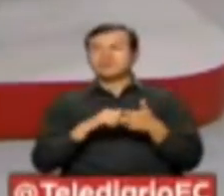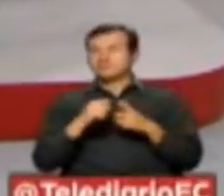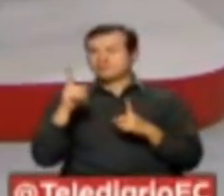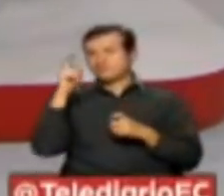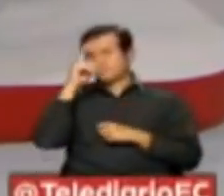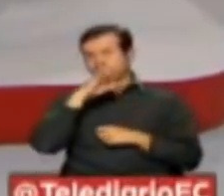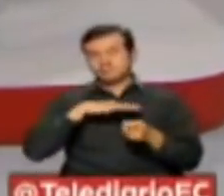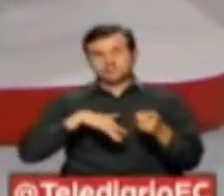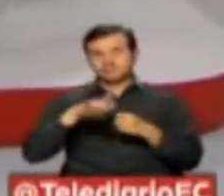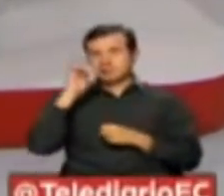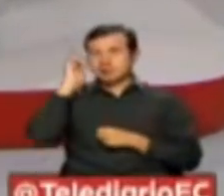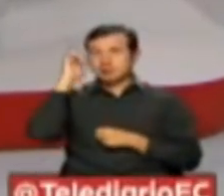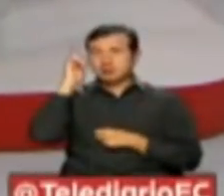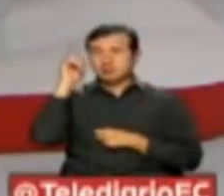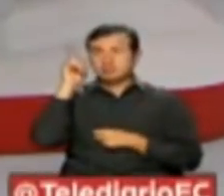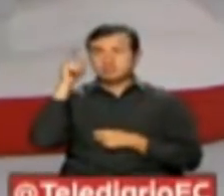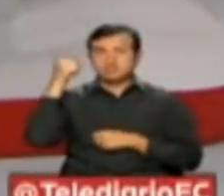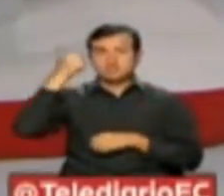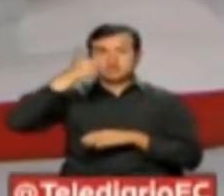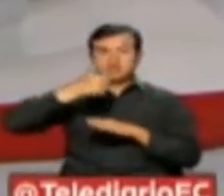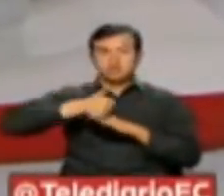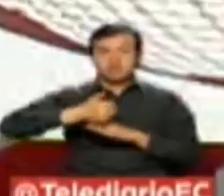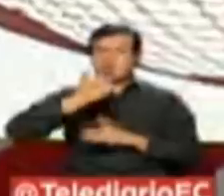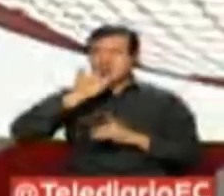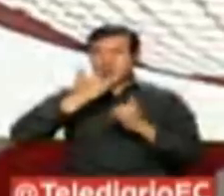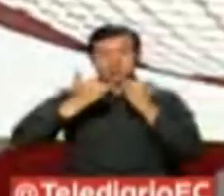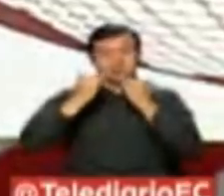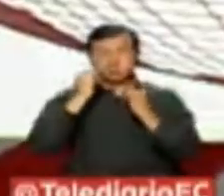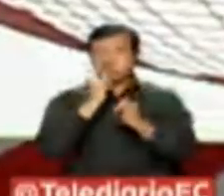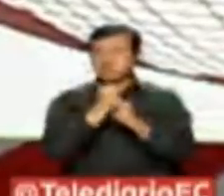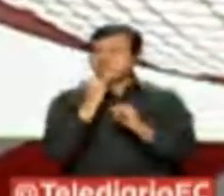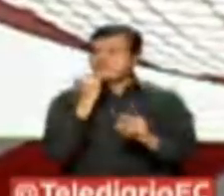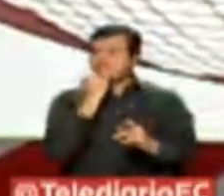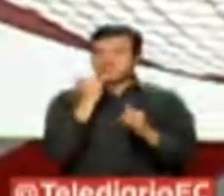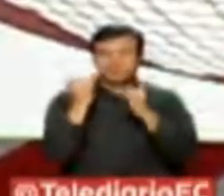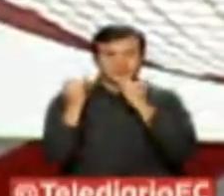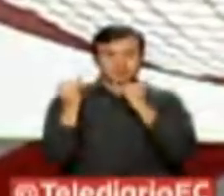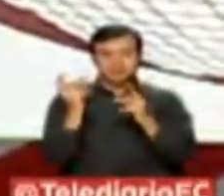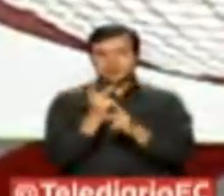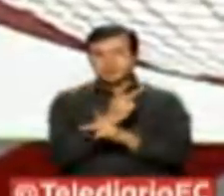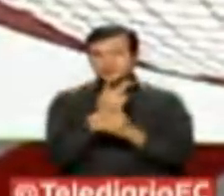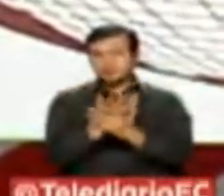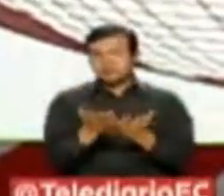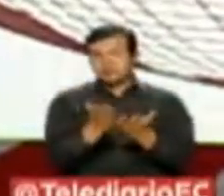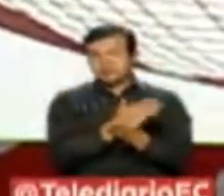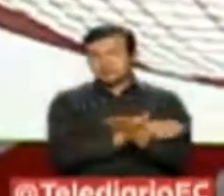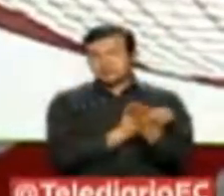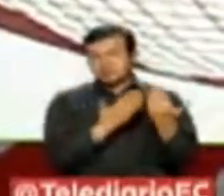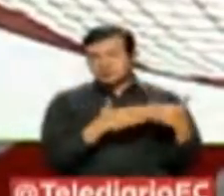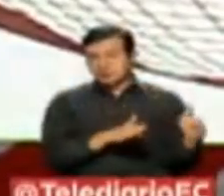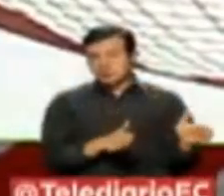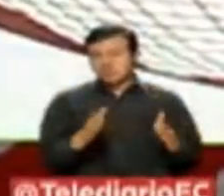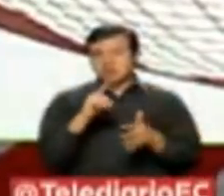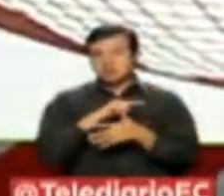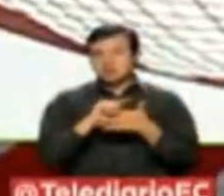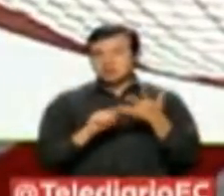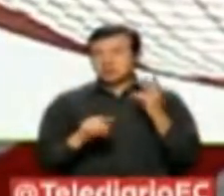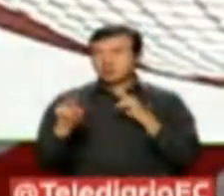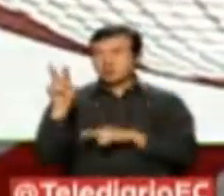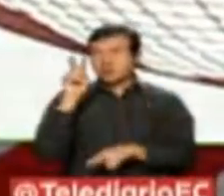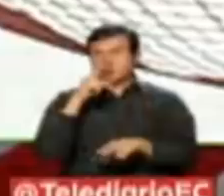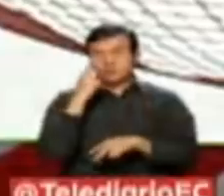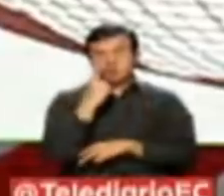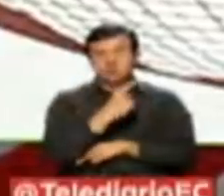de el liderazgo de la ciudad de lesión de la institución y no lo anotábamos acá pero entre las mediciones que habíamos hecho